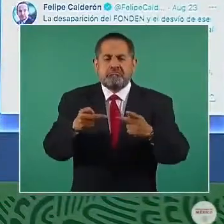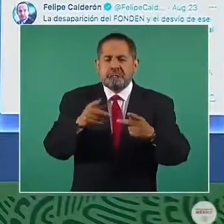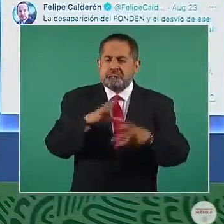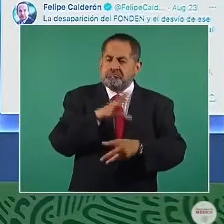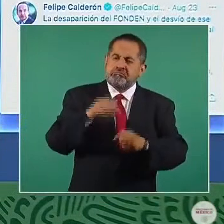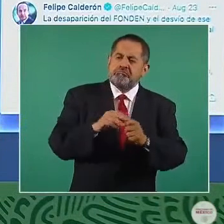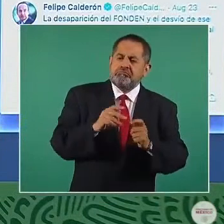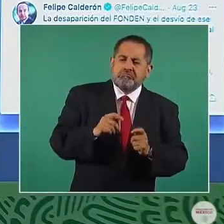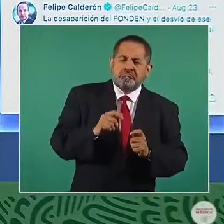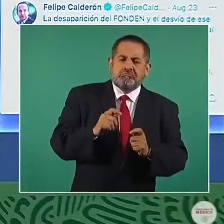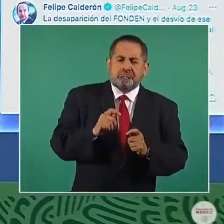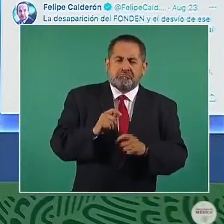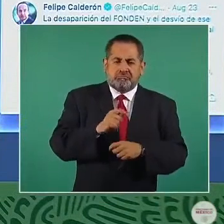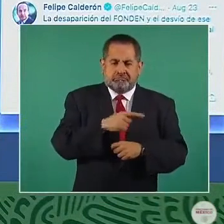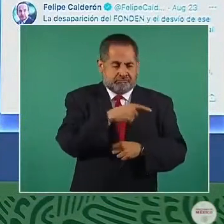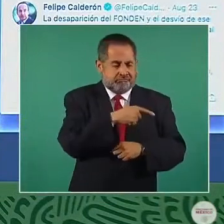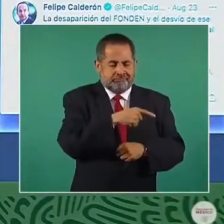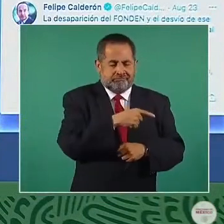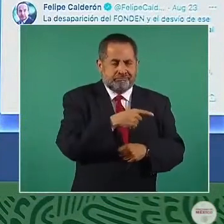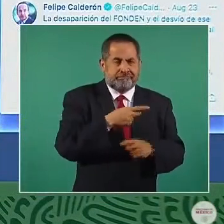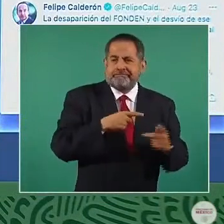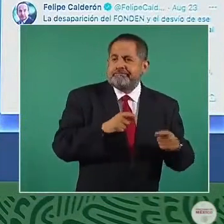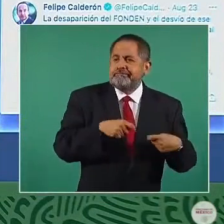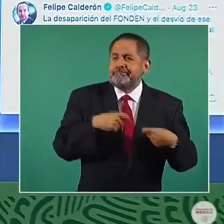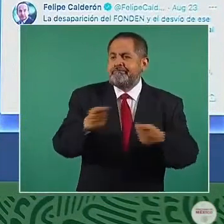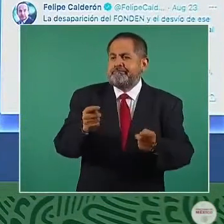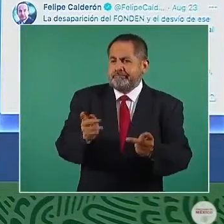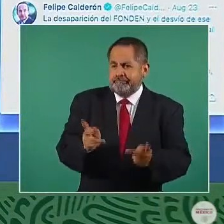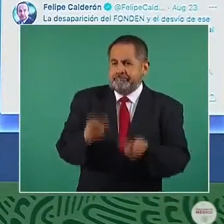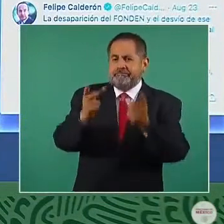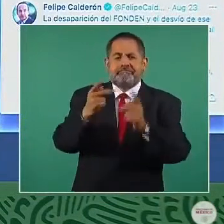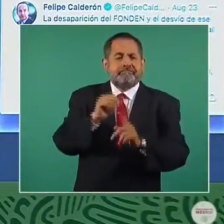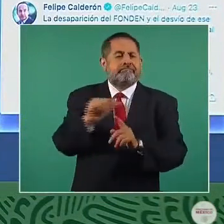los X. González la